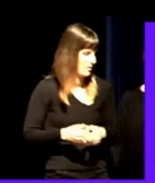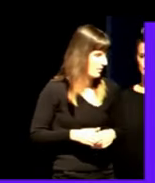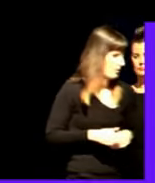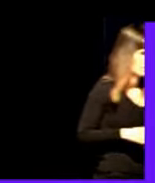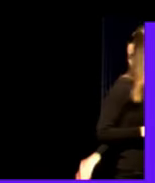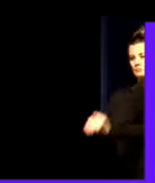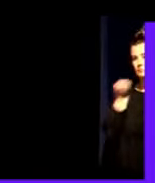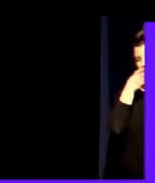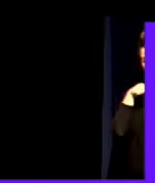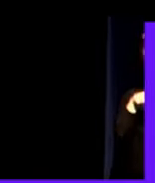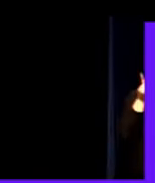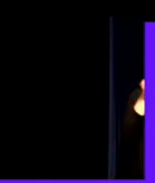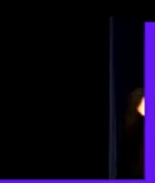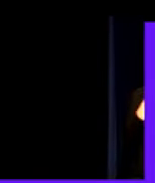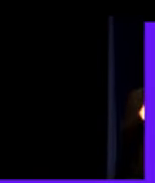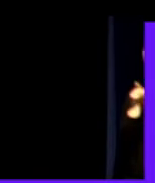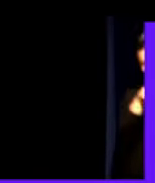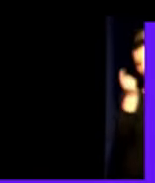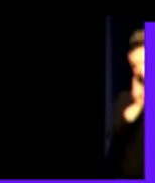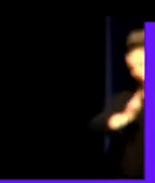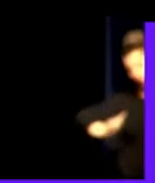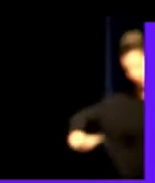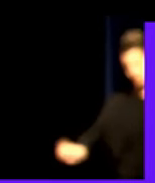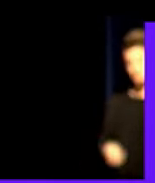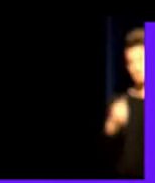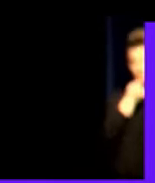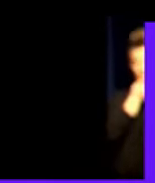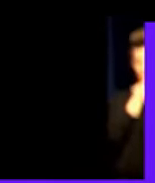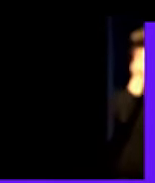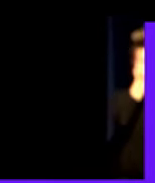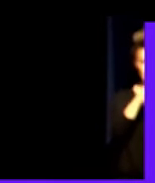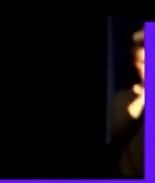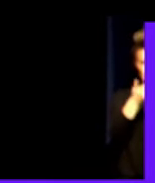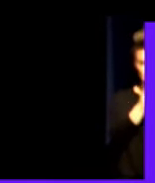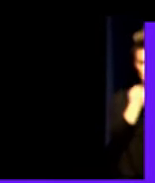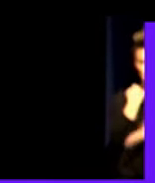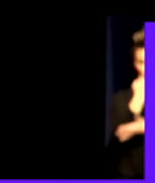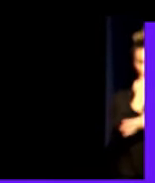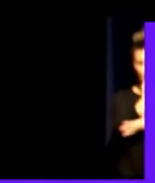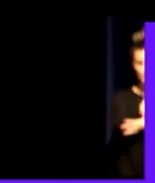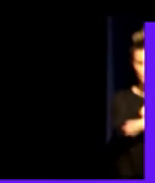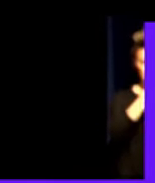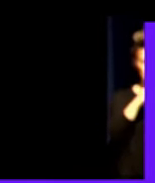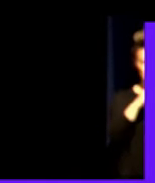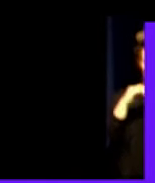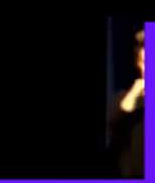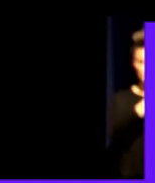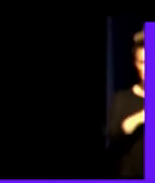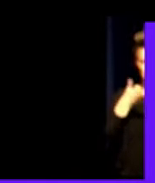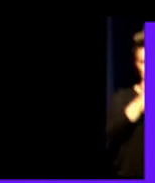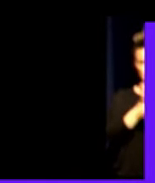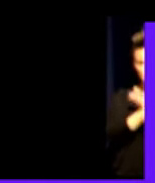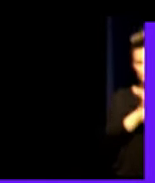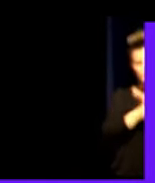largo explicar esto, pero digamos que cada sistema de apoyo entre iguales pide una formación específica